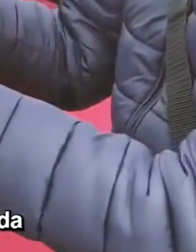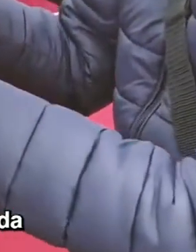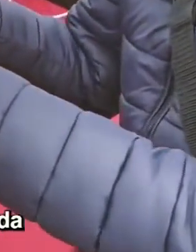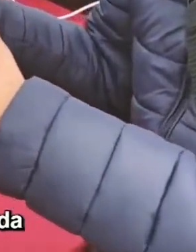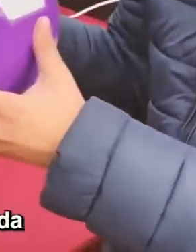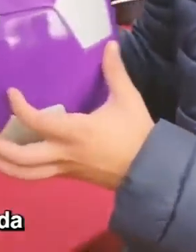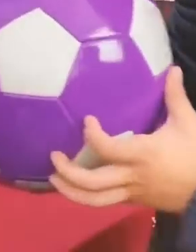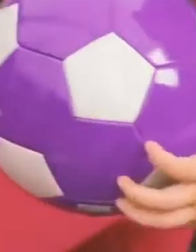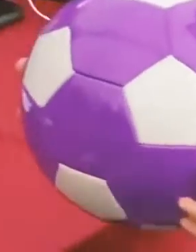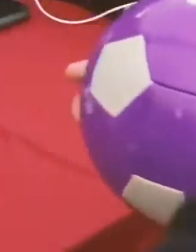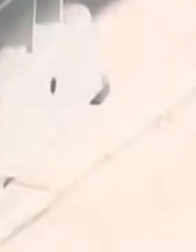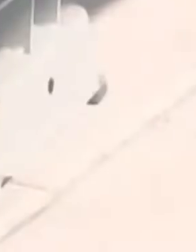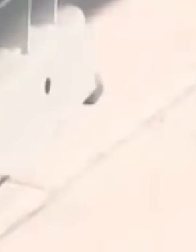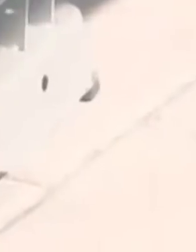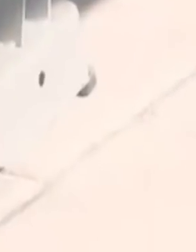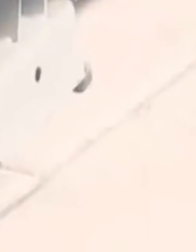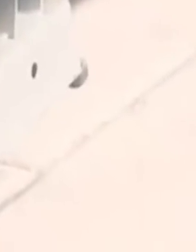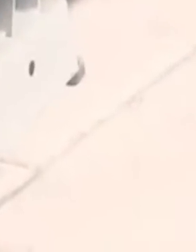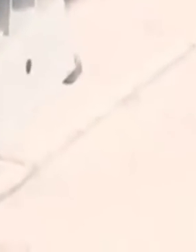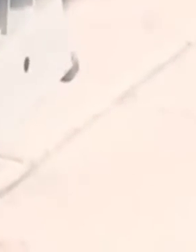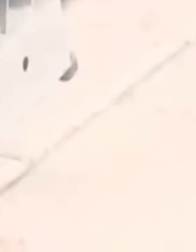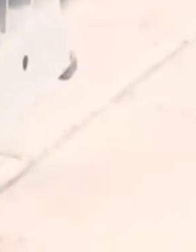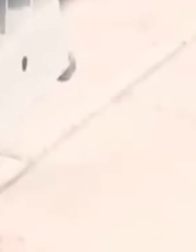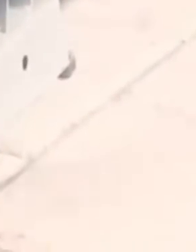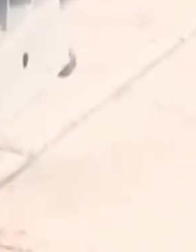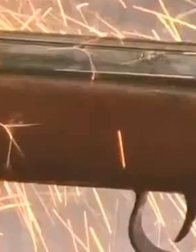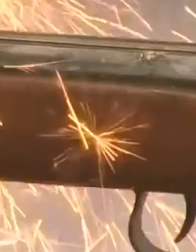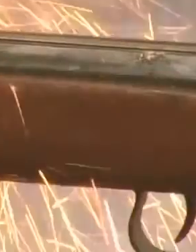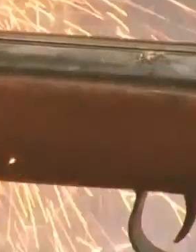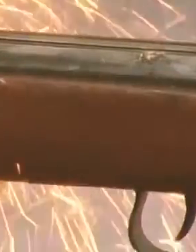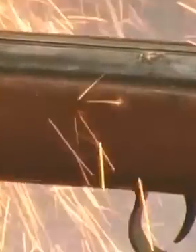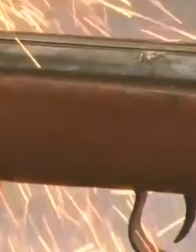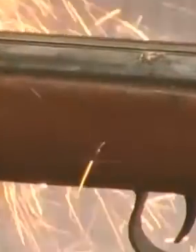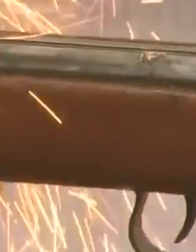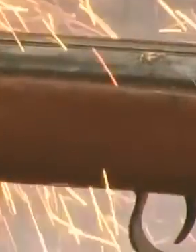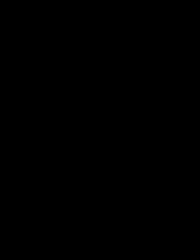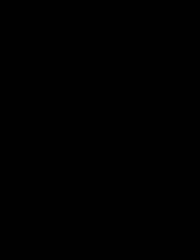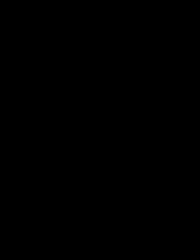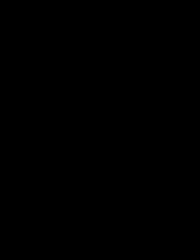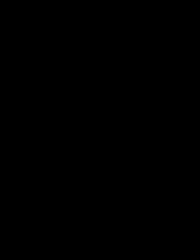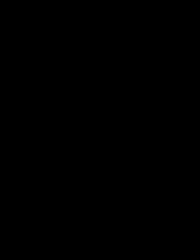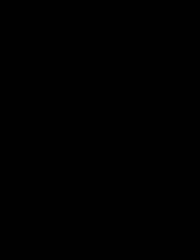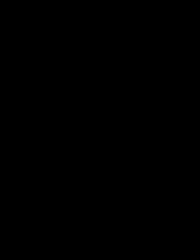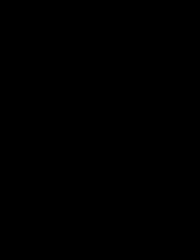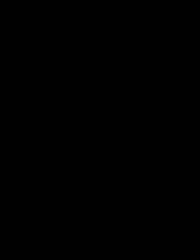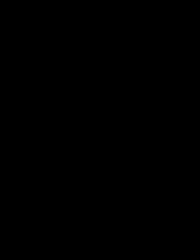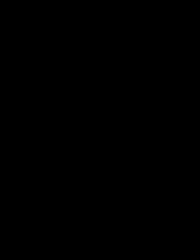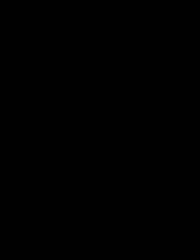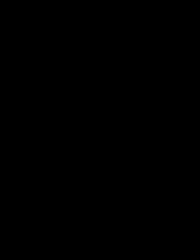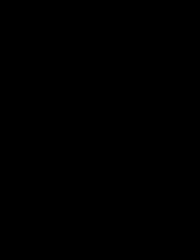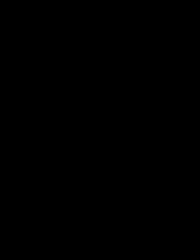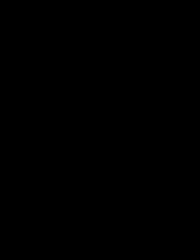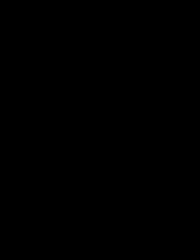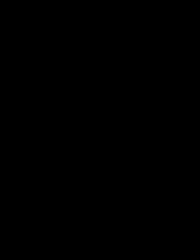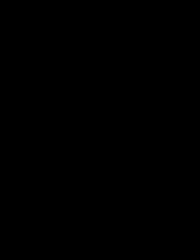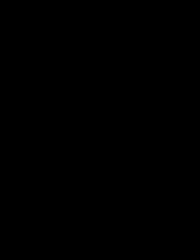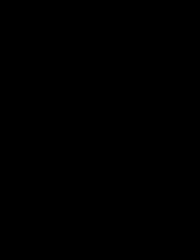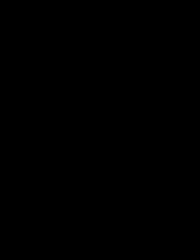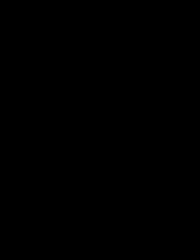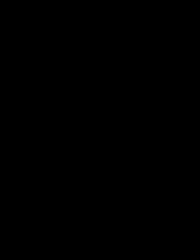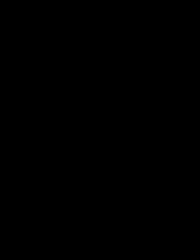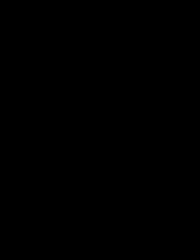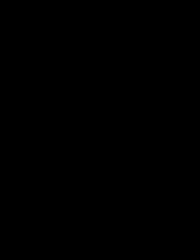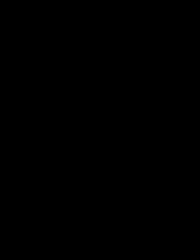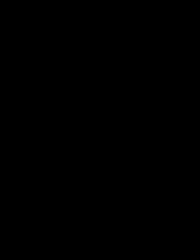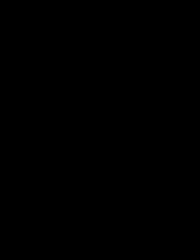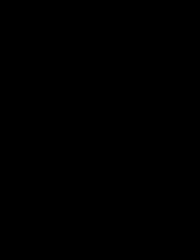nuestra calidad de vida. Por un México libre de violencia. Ejército y Fuerza Aérea Mexicanos, la